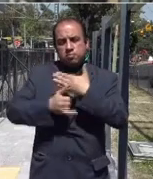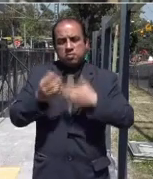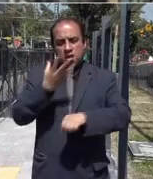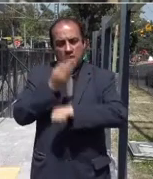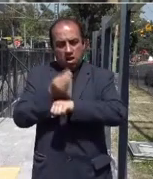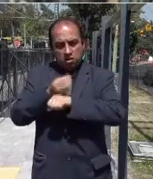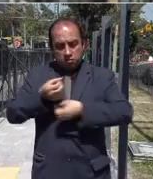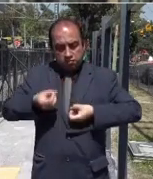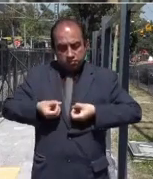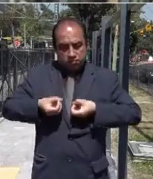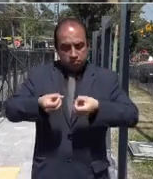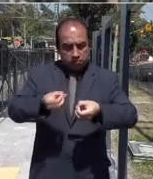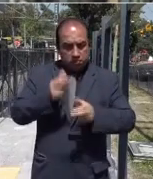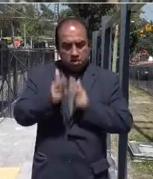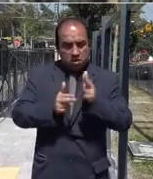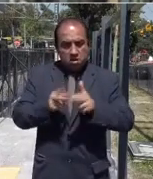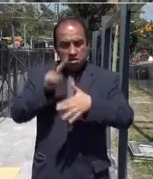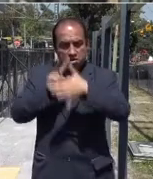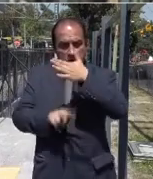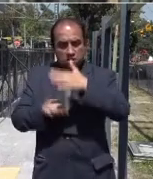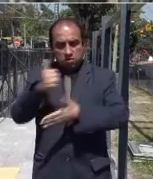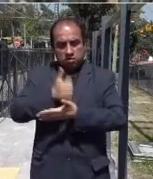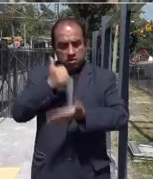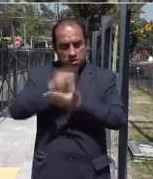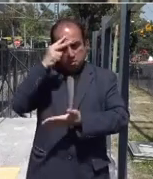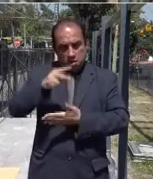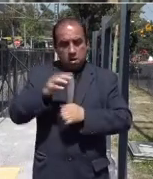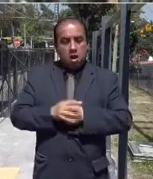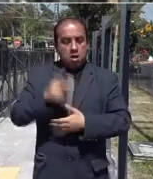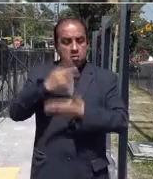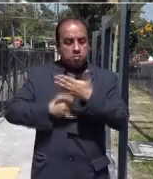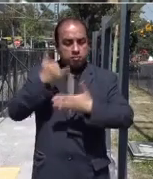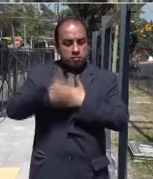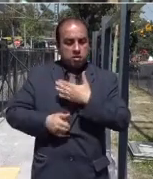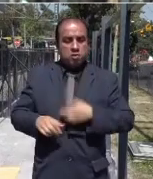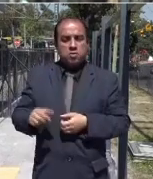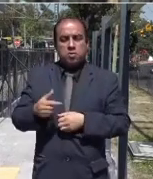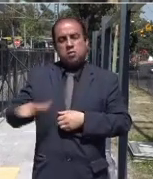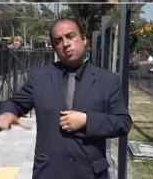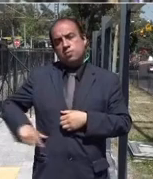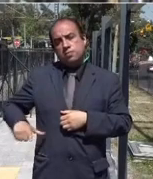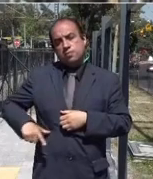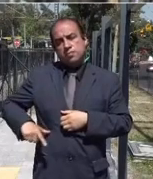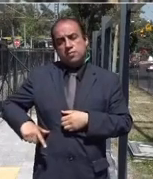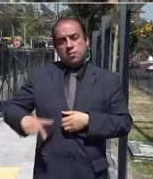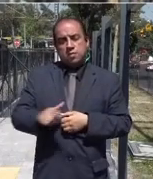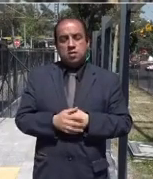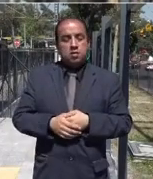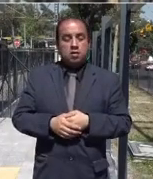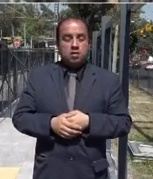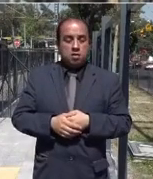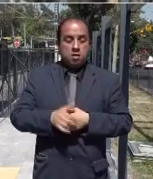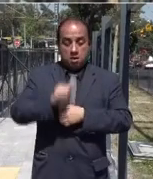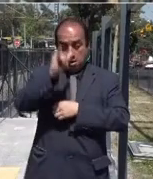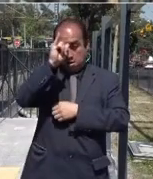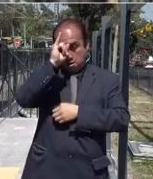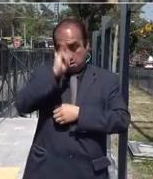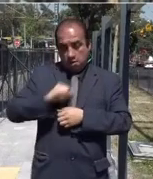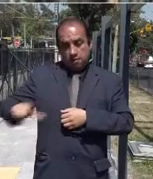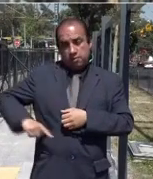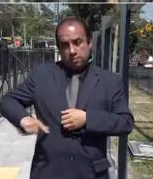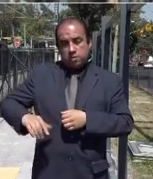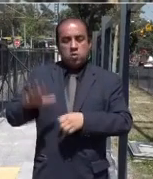vías del tren ligero de la Ciudad de México. En el proyecto de gobierno, de la jefa de gobierno,